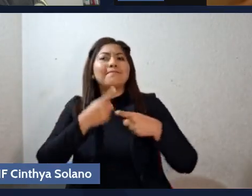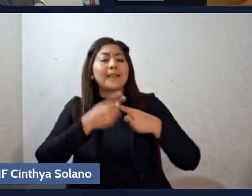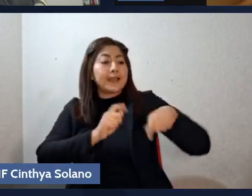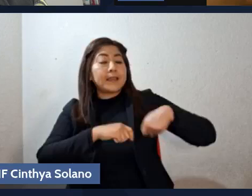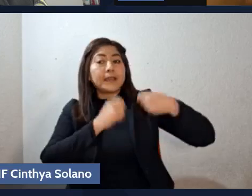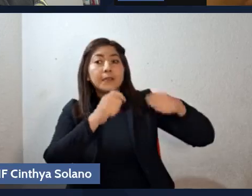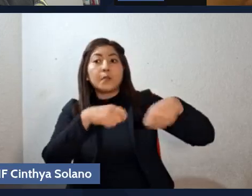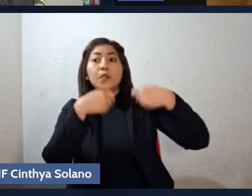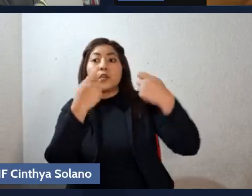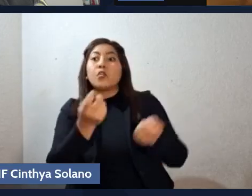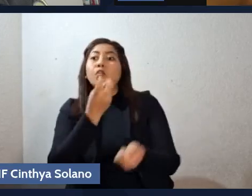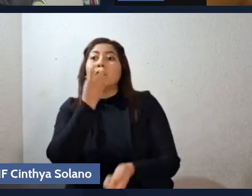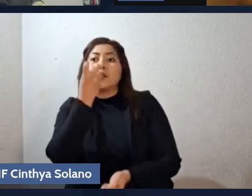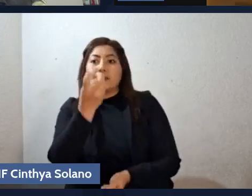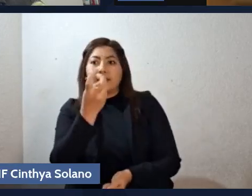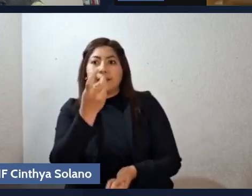bienes.